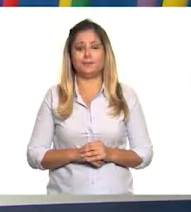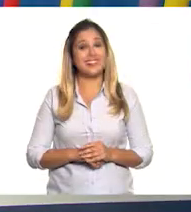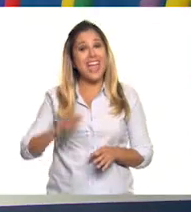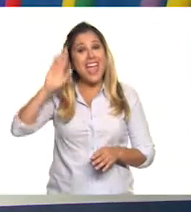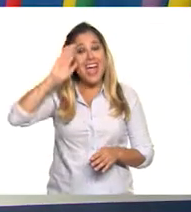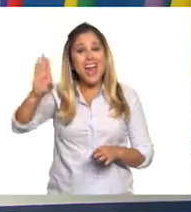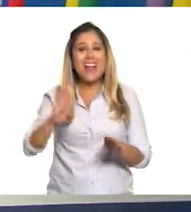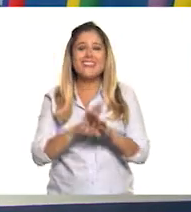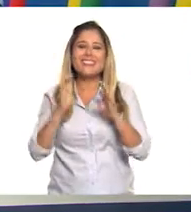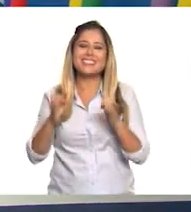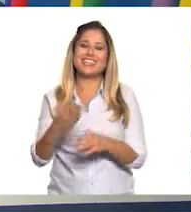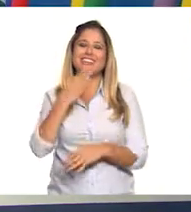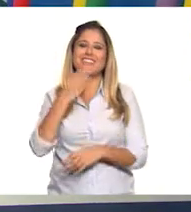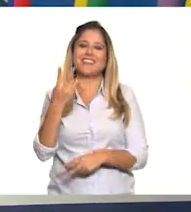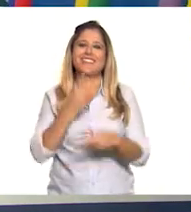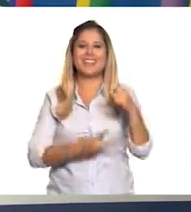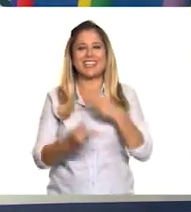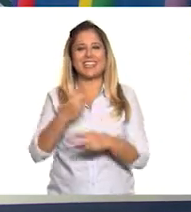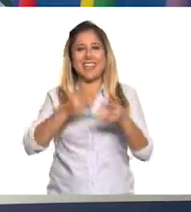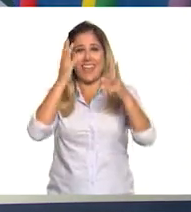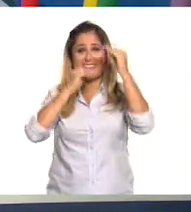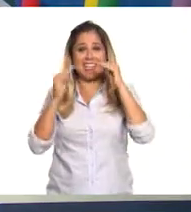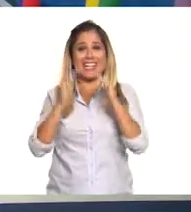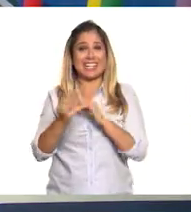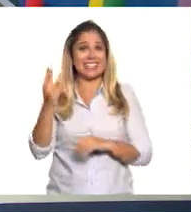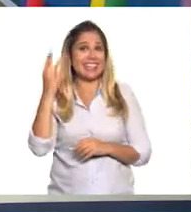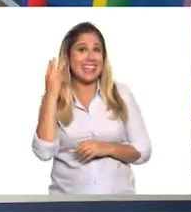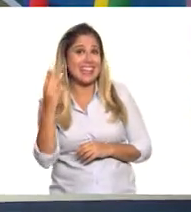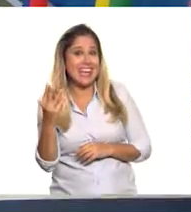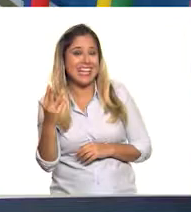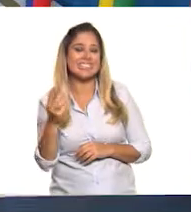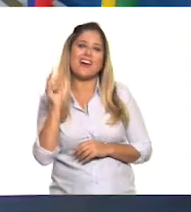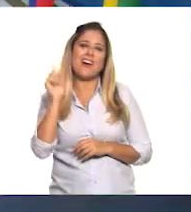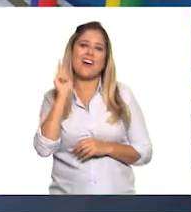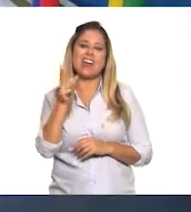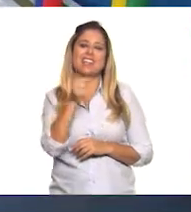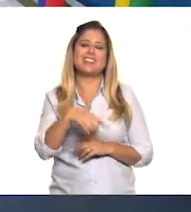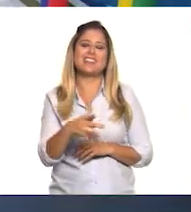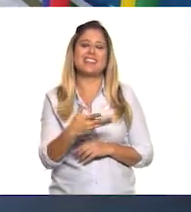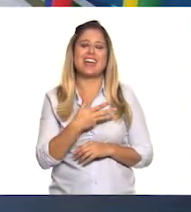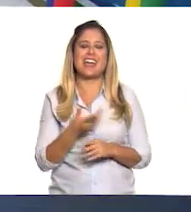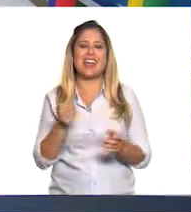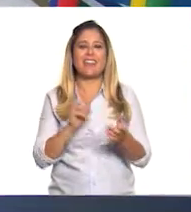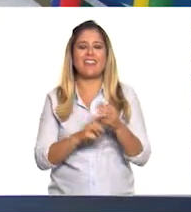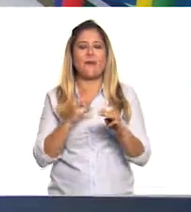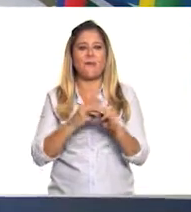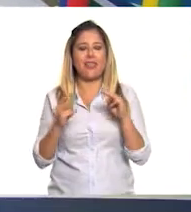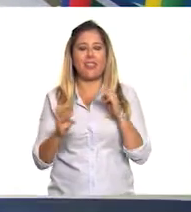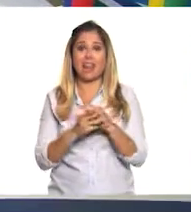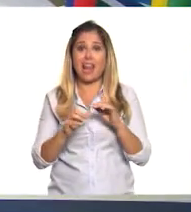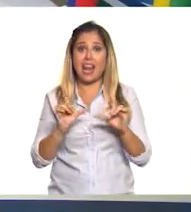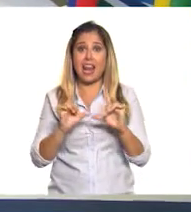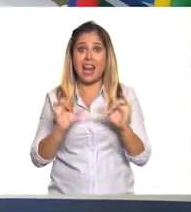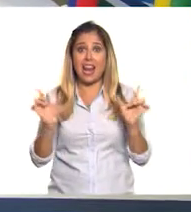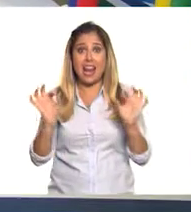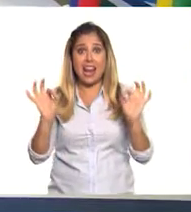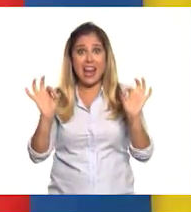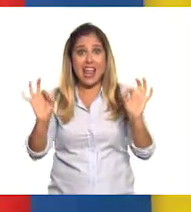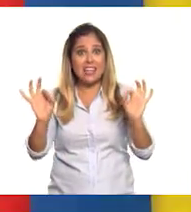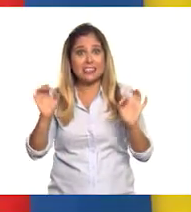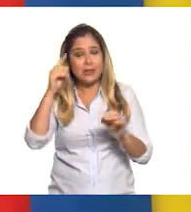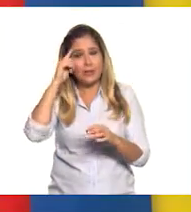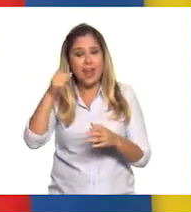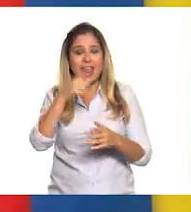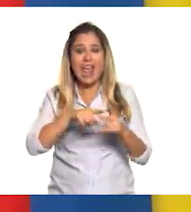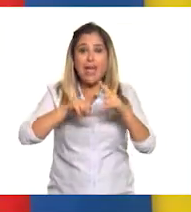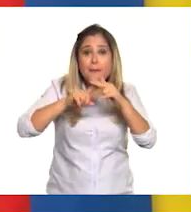¿cómo están? Bienvenidas y bienvenidos a Aprende en Casa 3. Espero que ya tengan todo su material listo y que tengan todas las ganas por